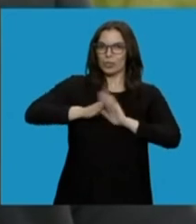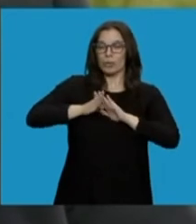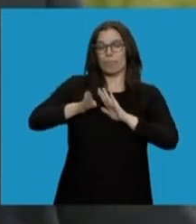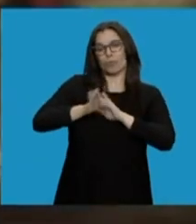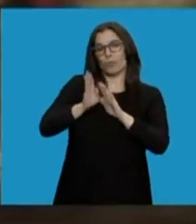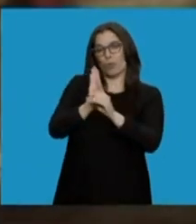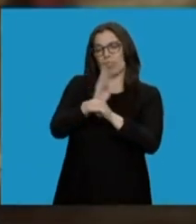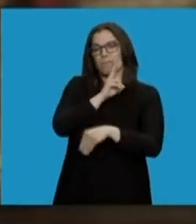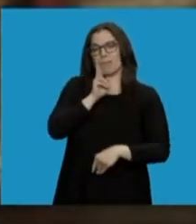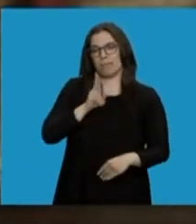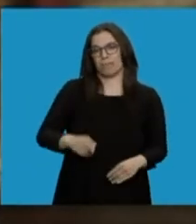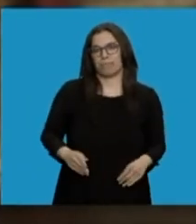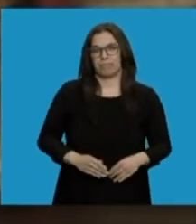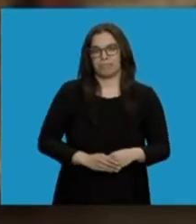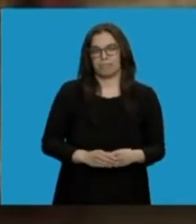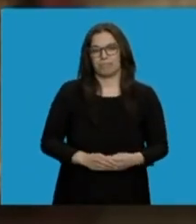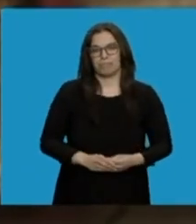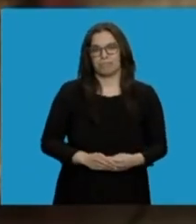madre.